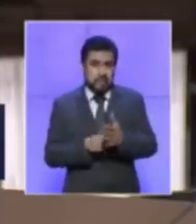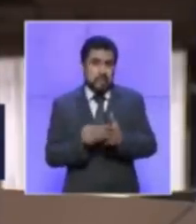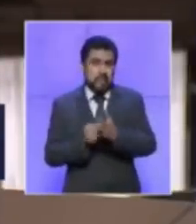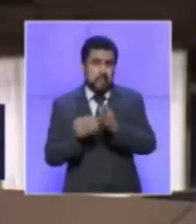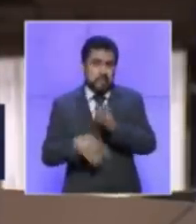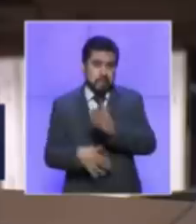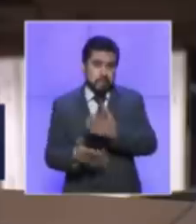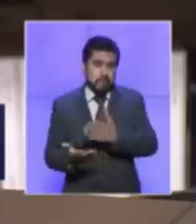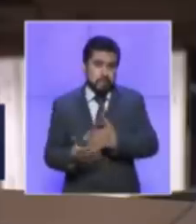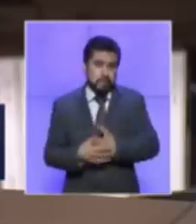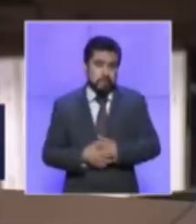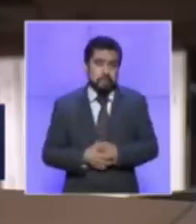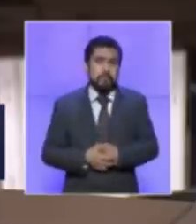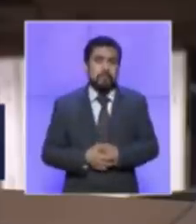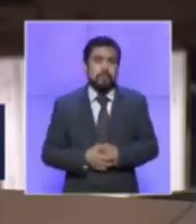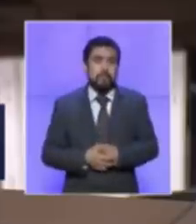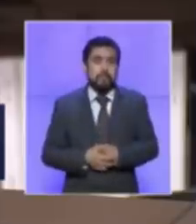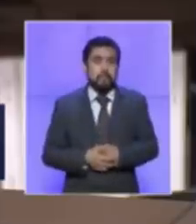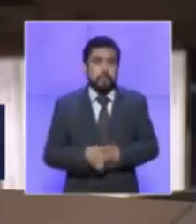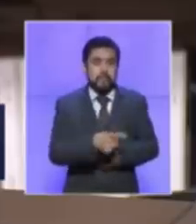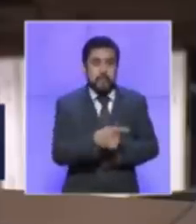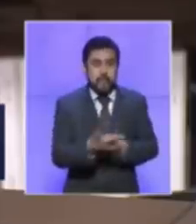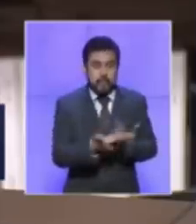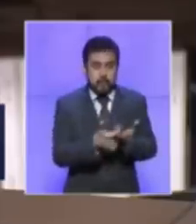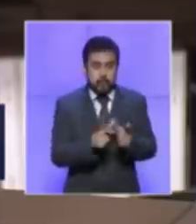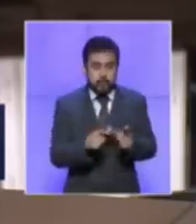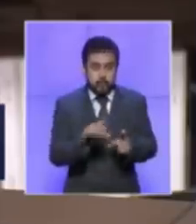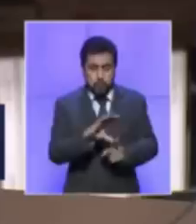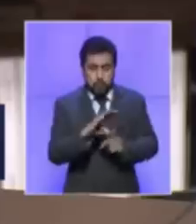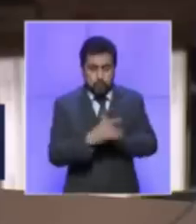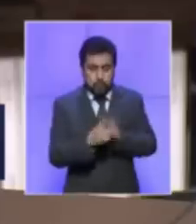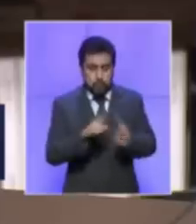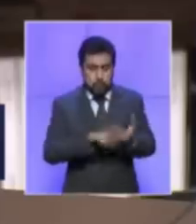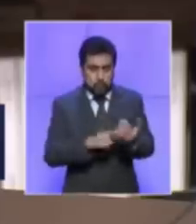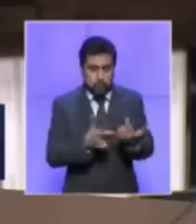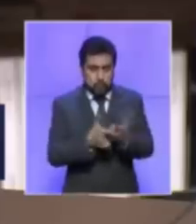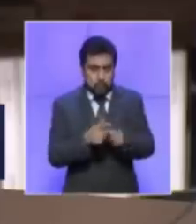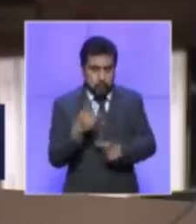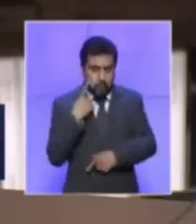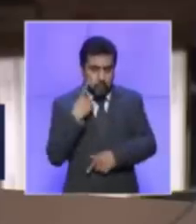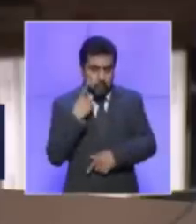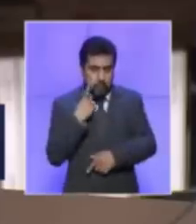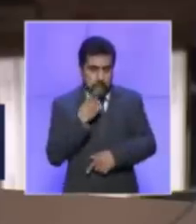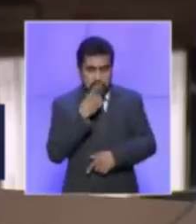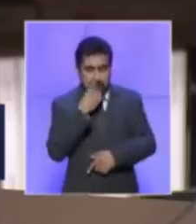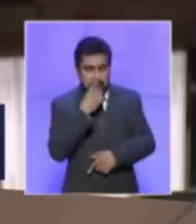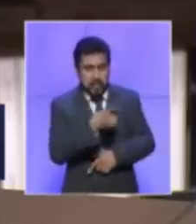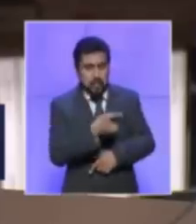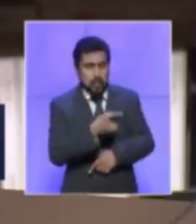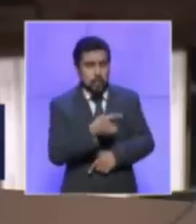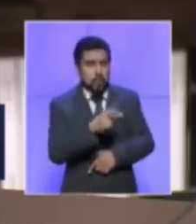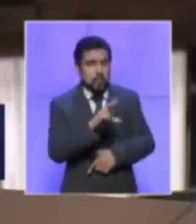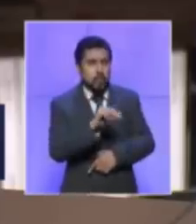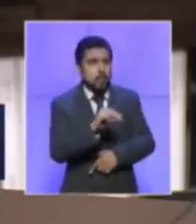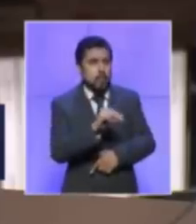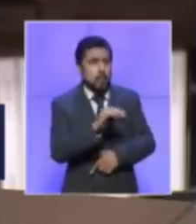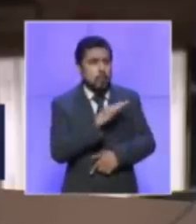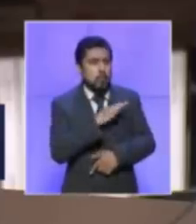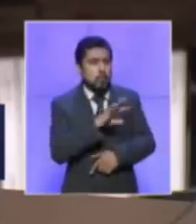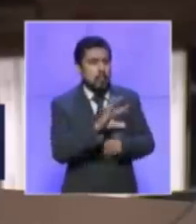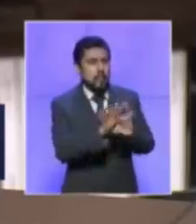hay actos anticipados de campaña en ese contexto creo que hay actos anticipados de campaña del pan del Pri del movimiento ciudadano menos